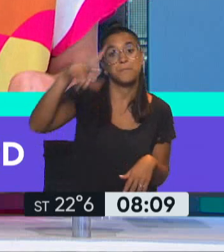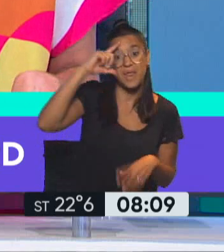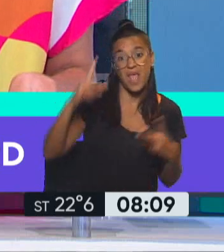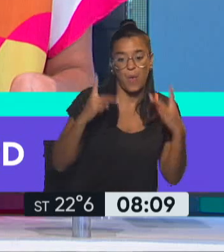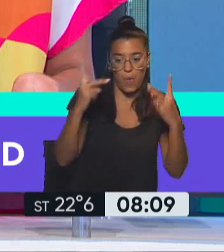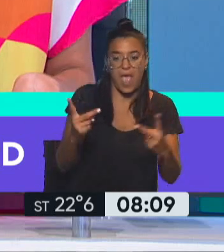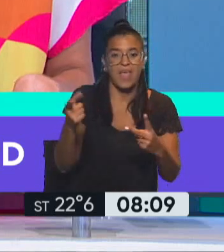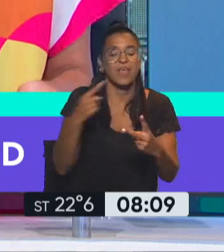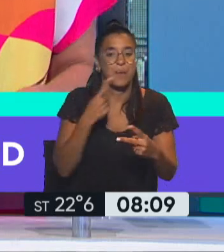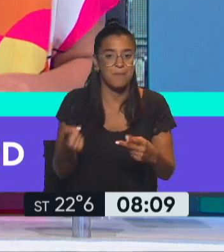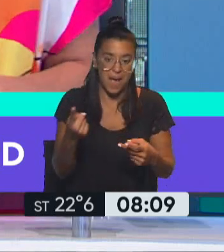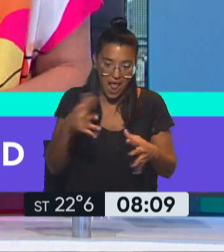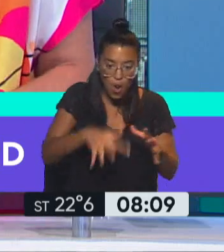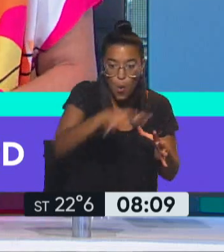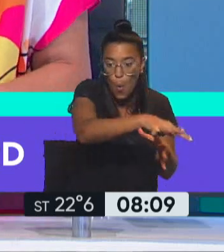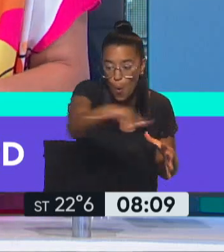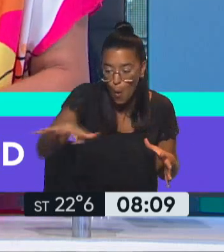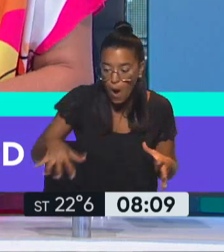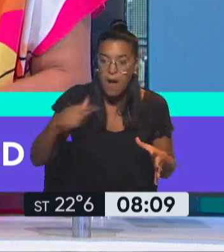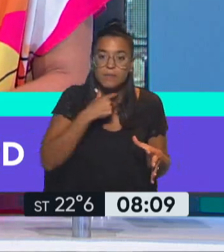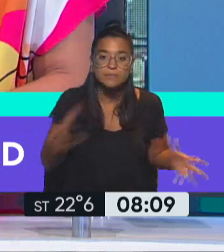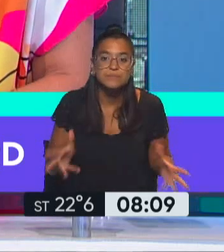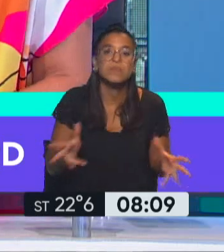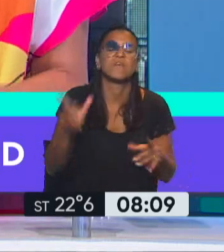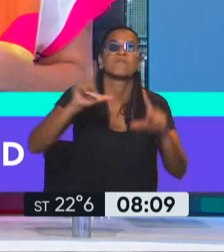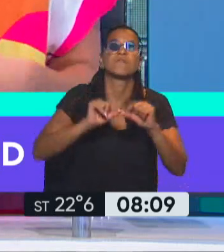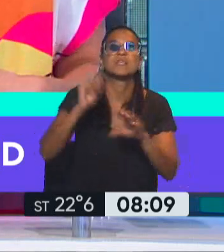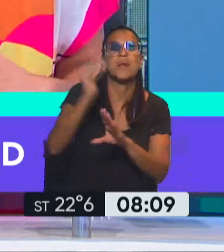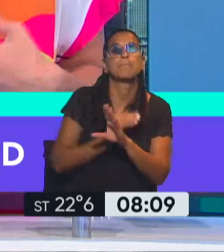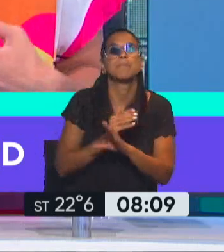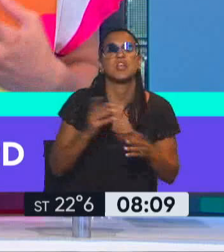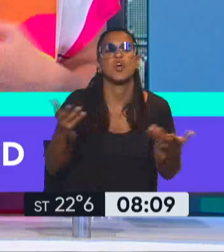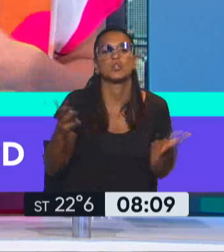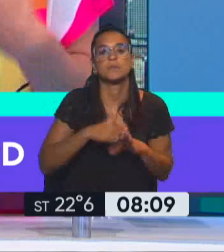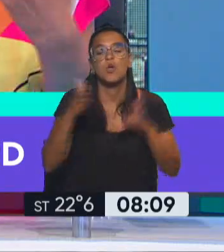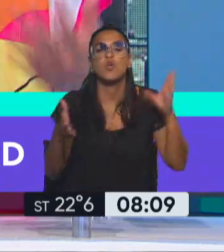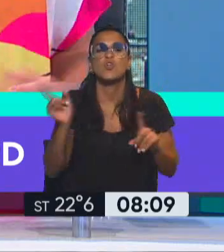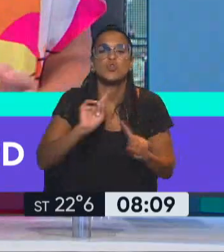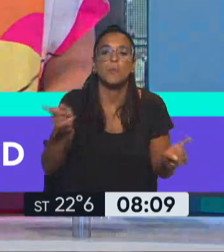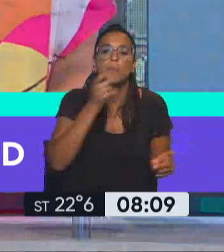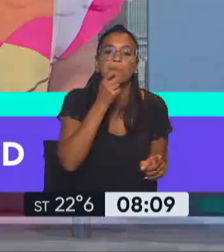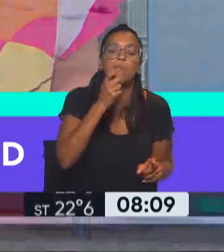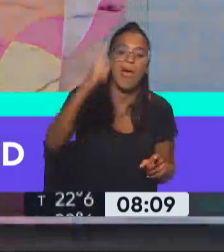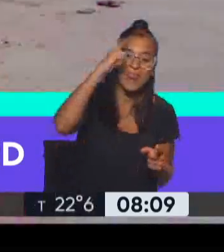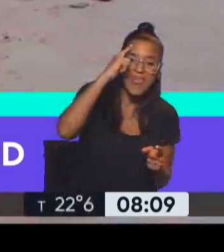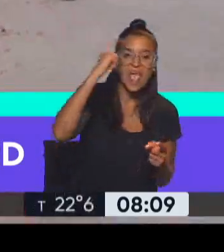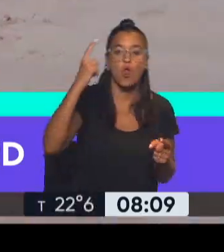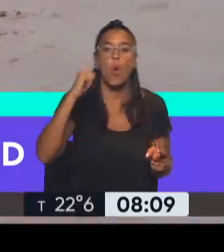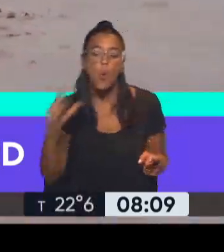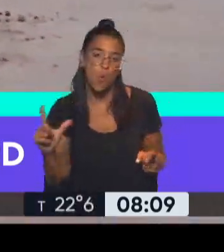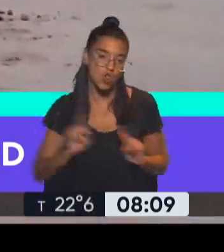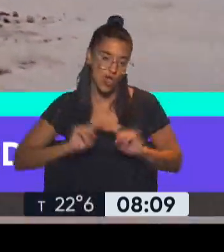que se busca motivar y en fechas de baja temporada es decir para lo que no va a haber previa ge en enero o en julio